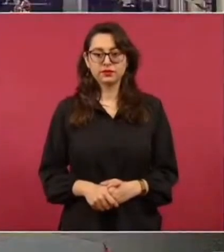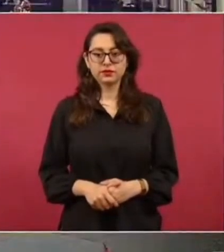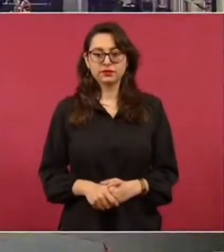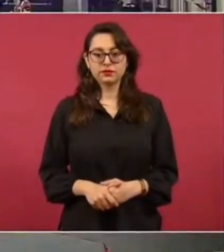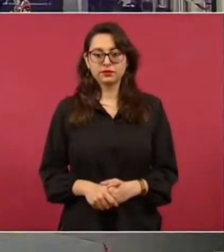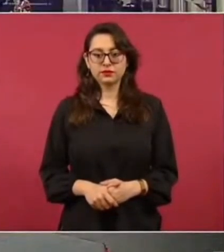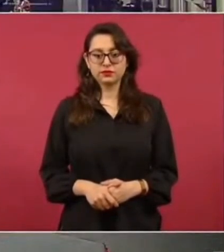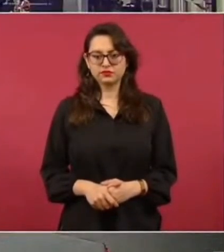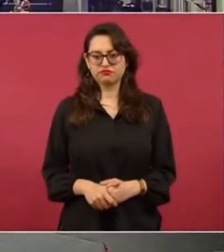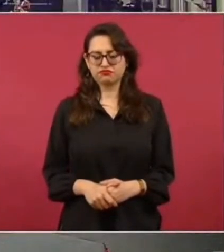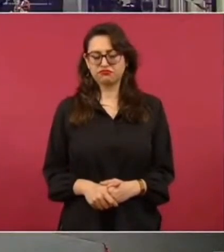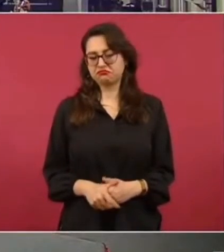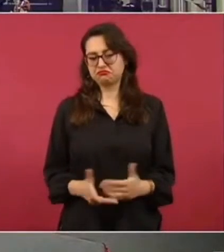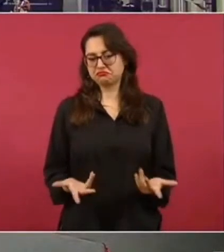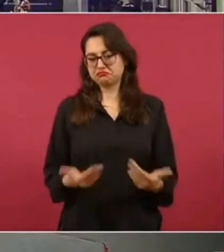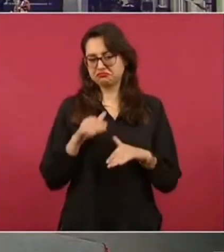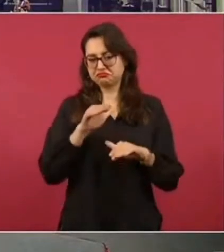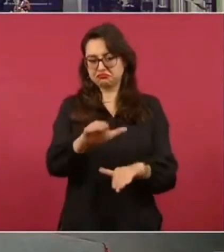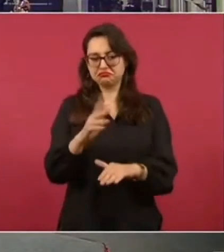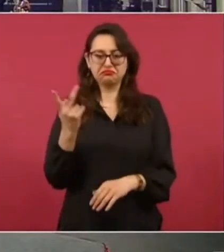De los políticos,